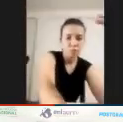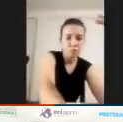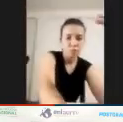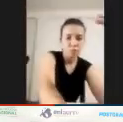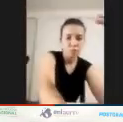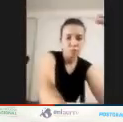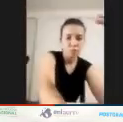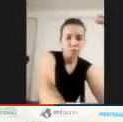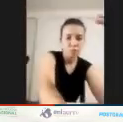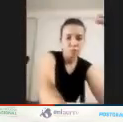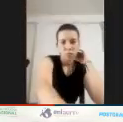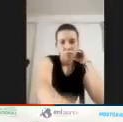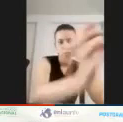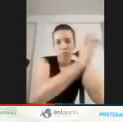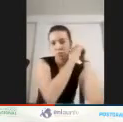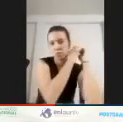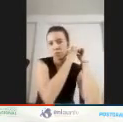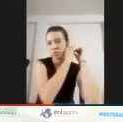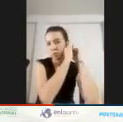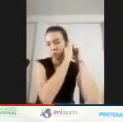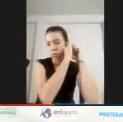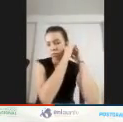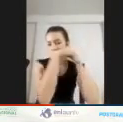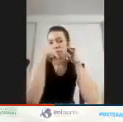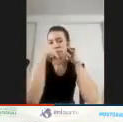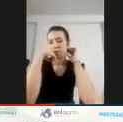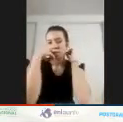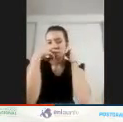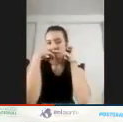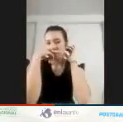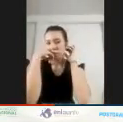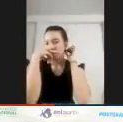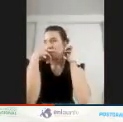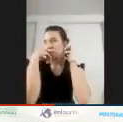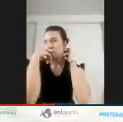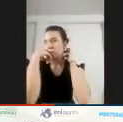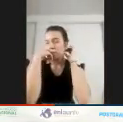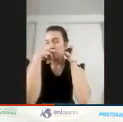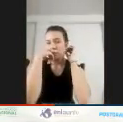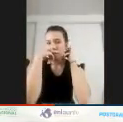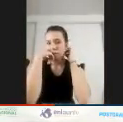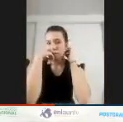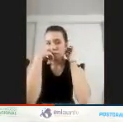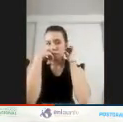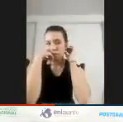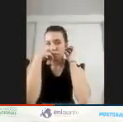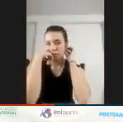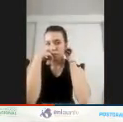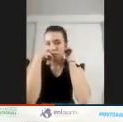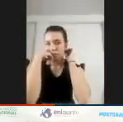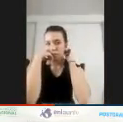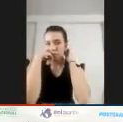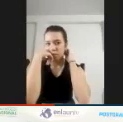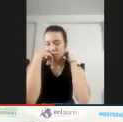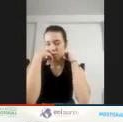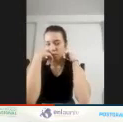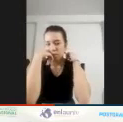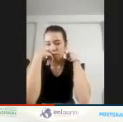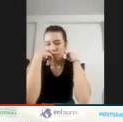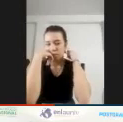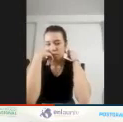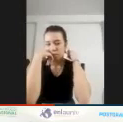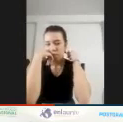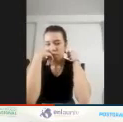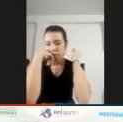En este caso, pues evidentemente tenemos la Constitución. Esto es lo que en doctrina se conoce como la pirámide de Kelsen. La Constitución Nacional,